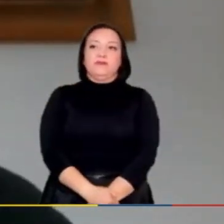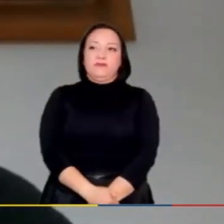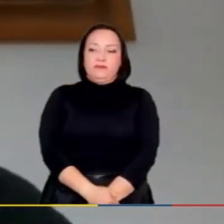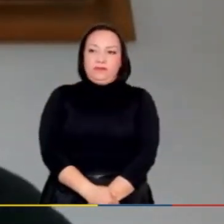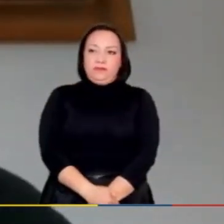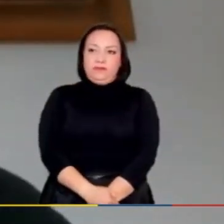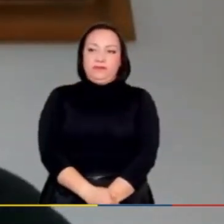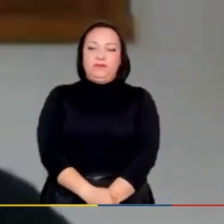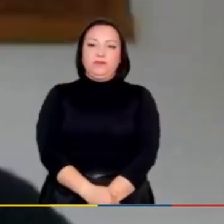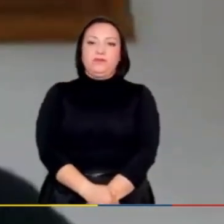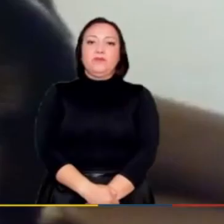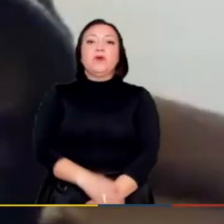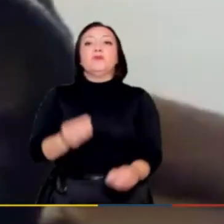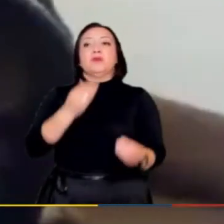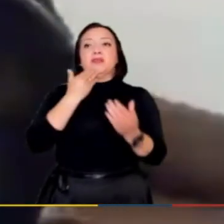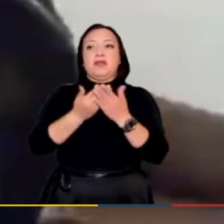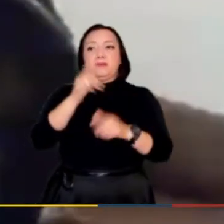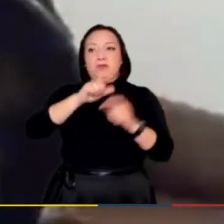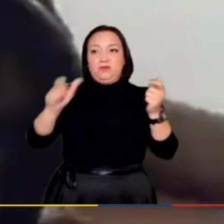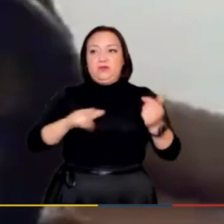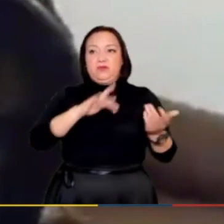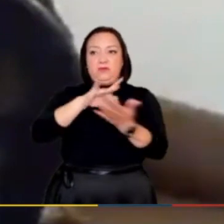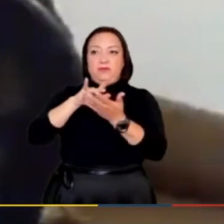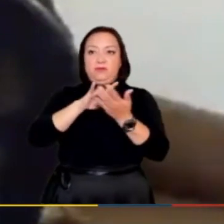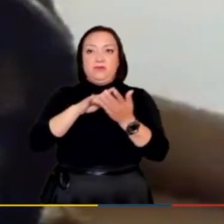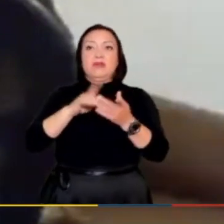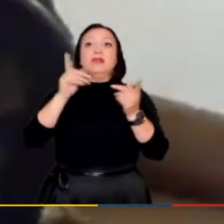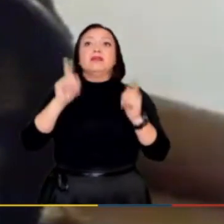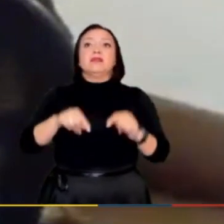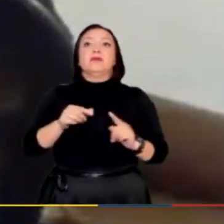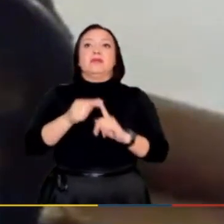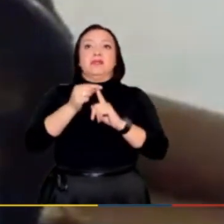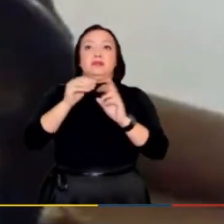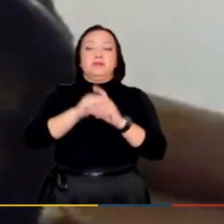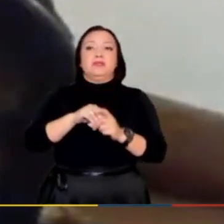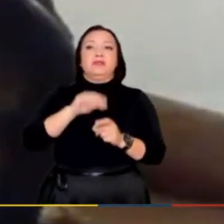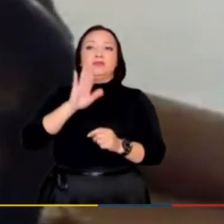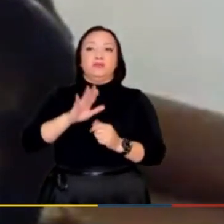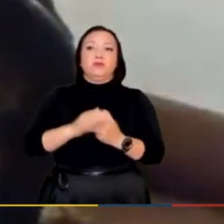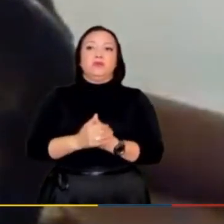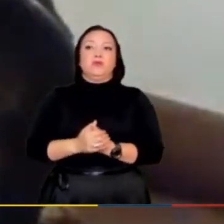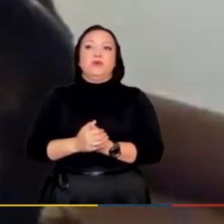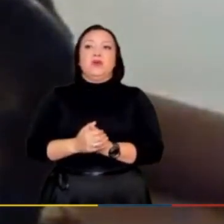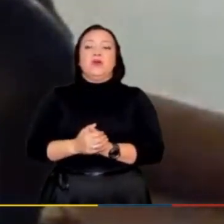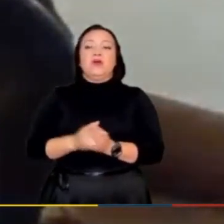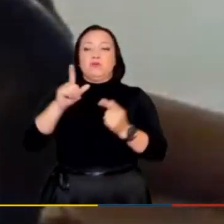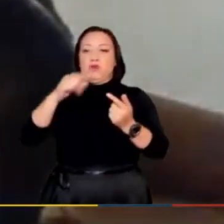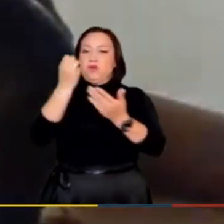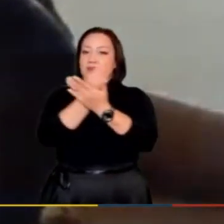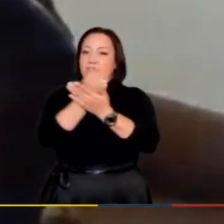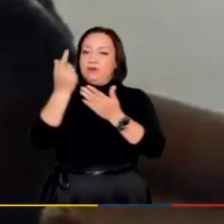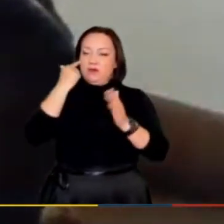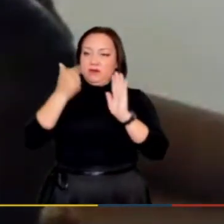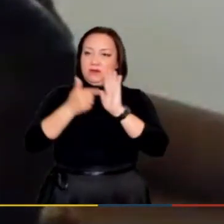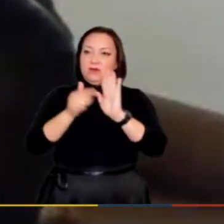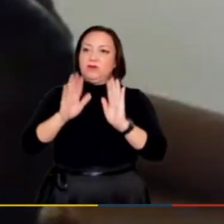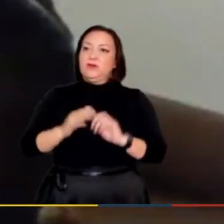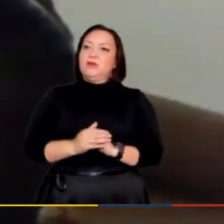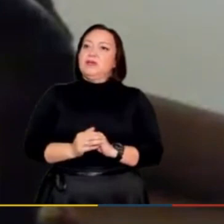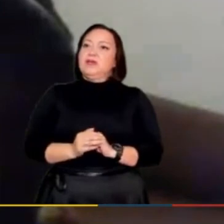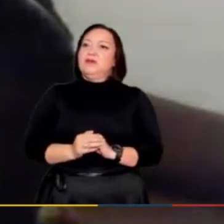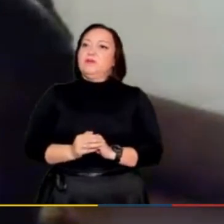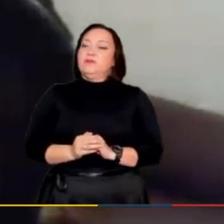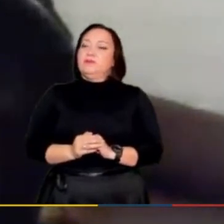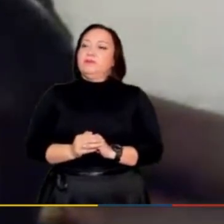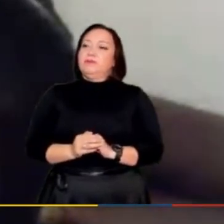Gracias a todos los asistentes y especialmente a la rama judicial por la presentación. Teníamos